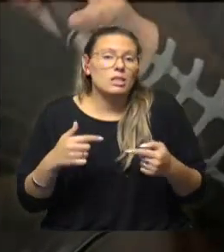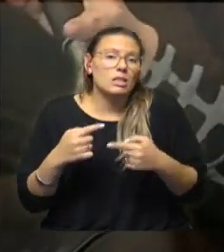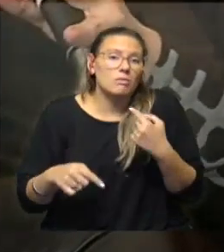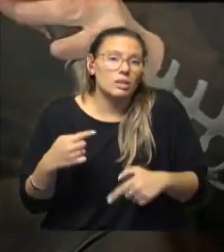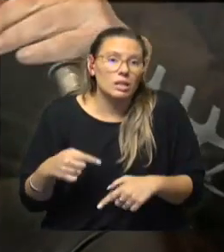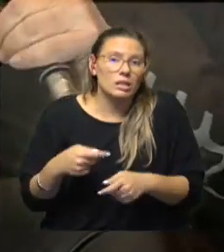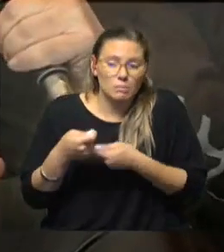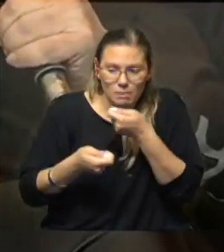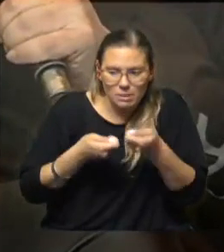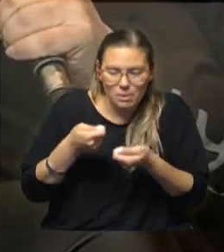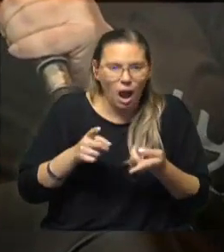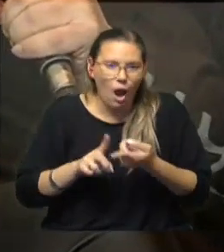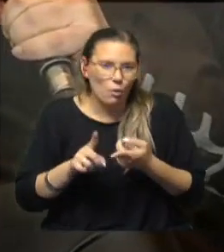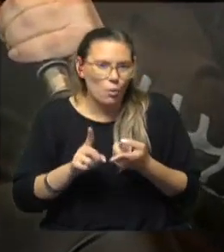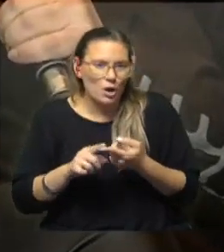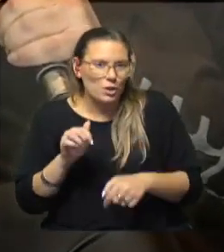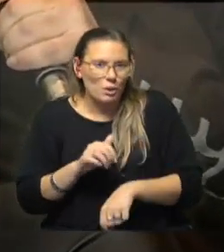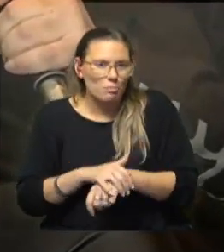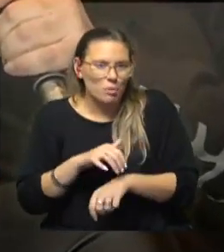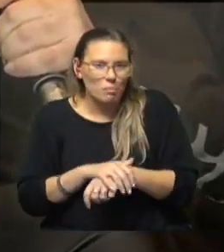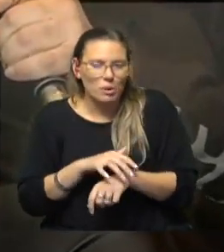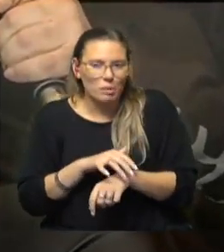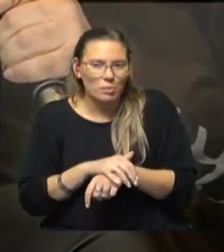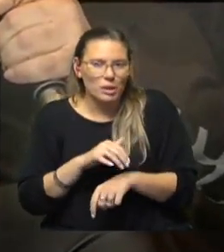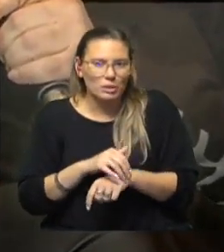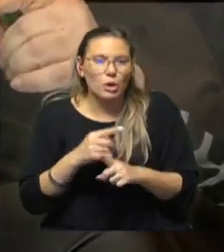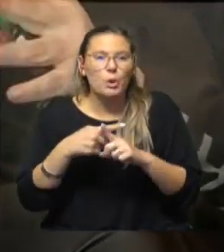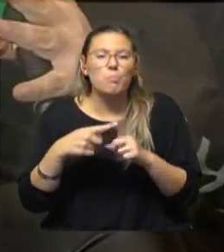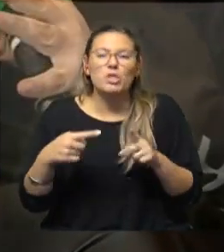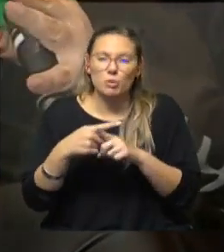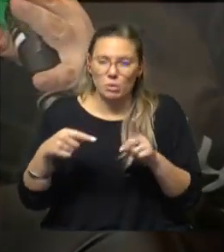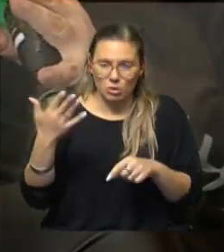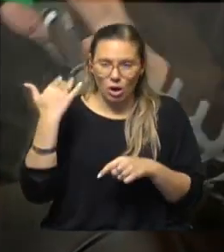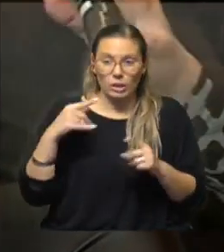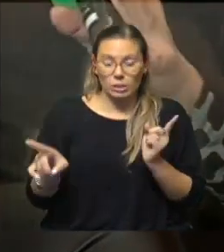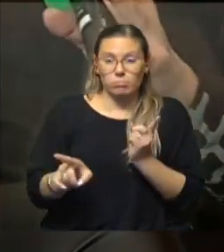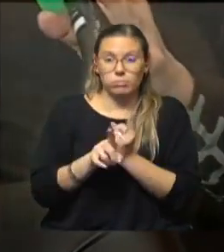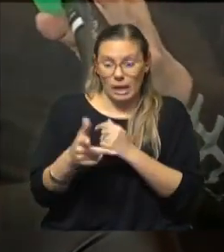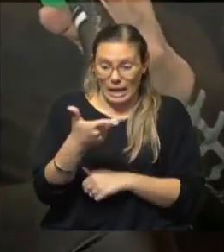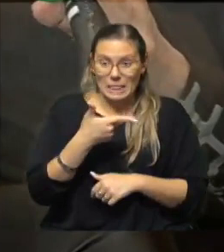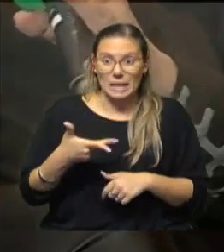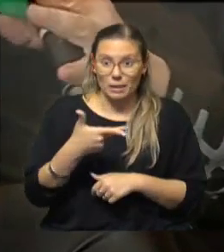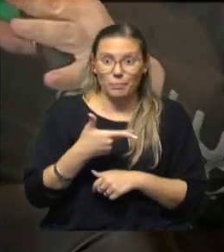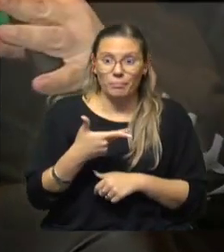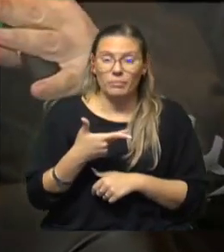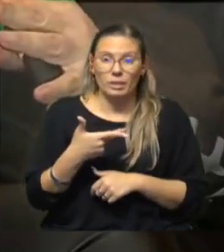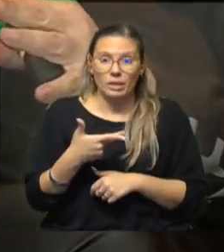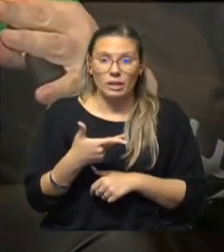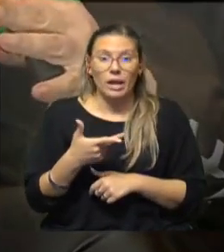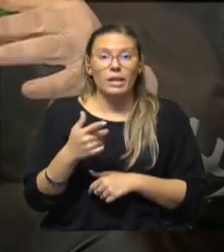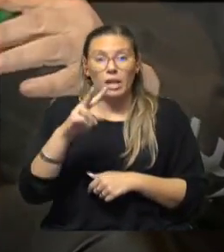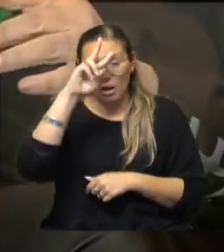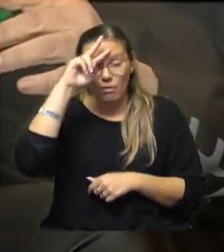que arreglamos ahí cuando tocamos el Medio y Medio, que es ahí donde nos juntamos las tres, en el